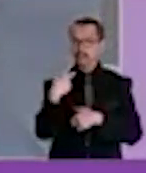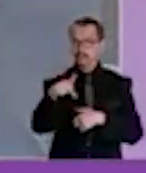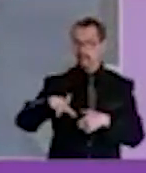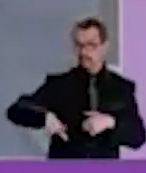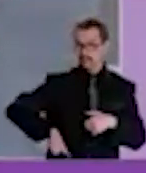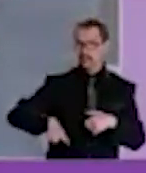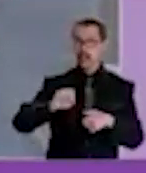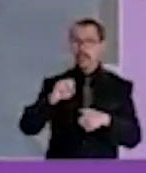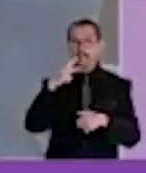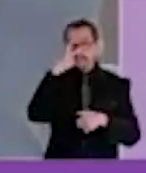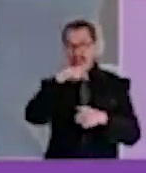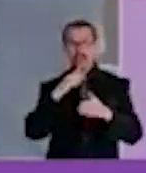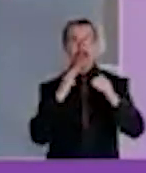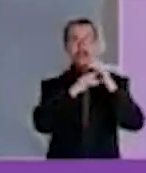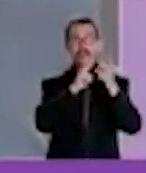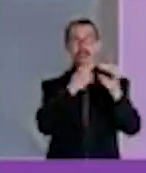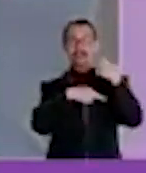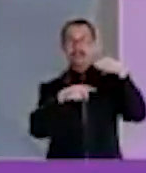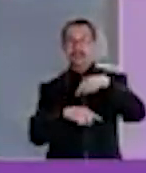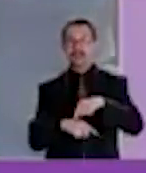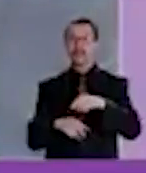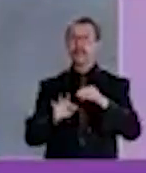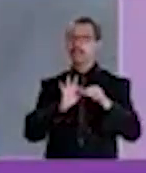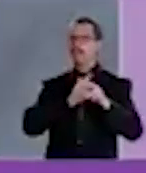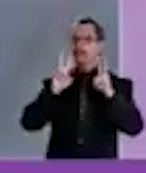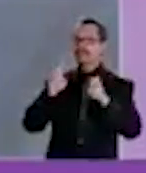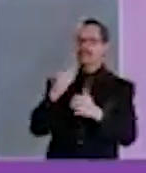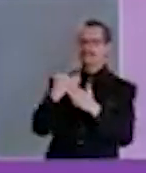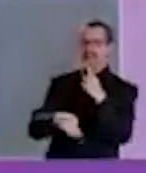ejemplo salud educación vivienda específicamente